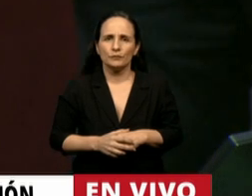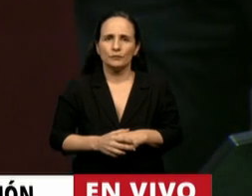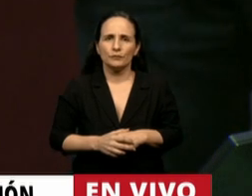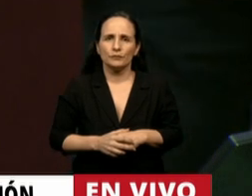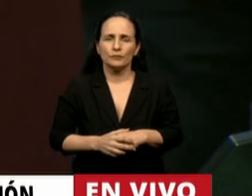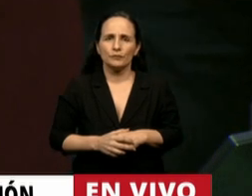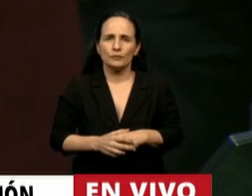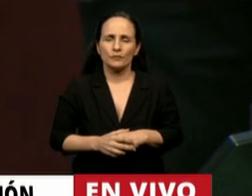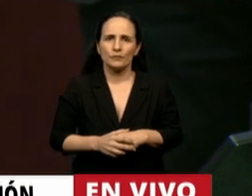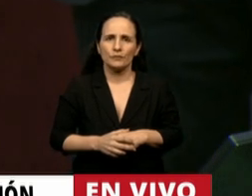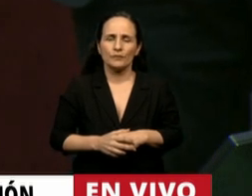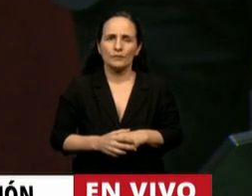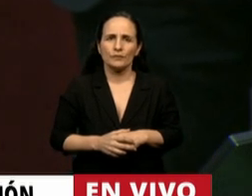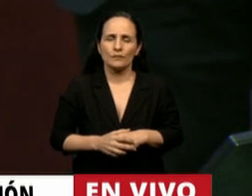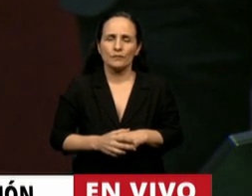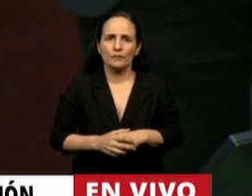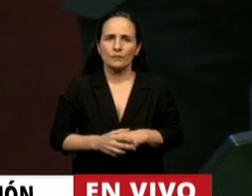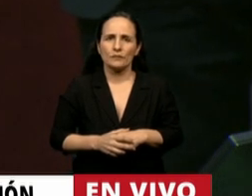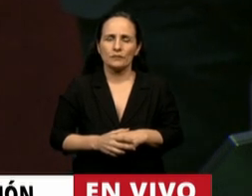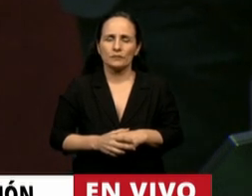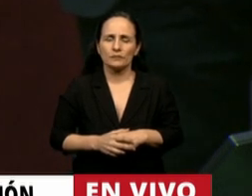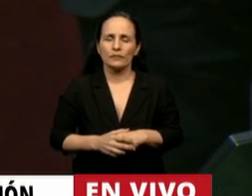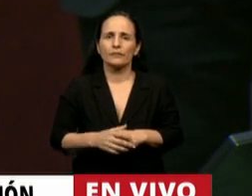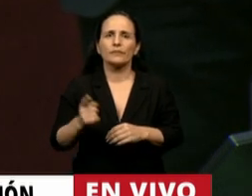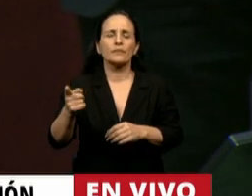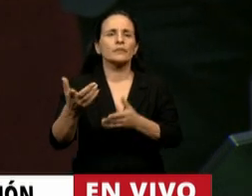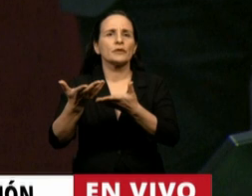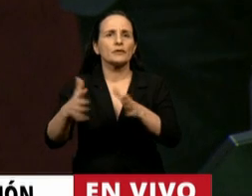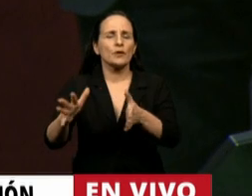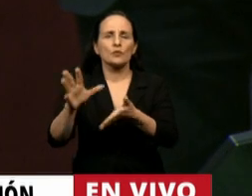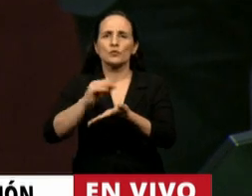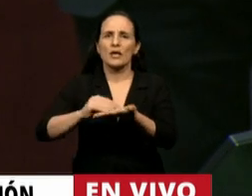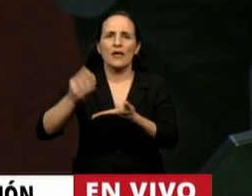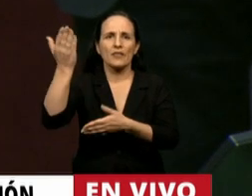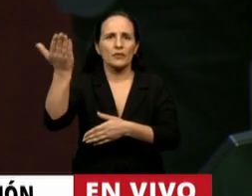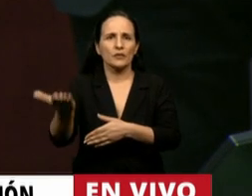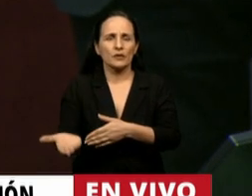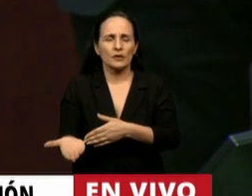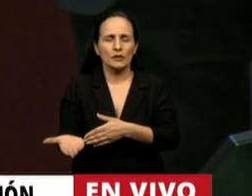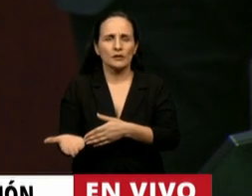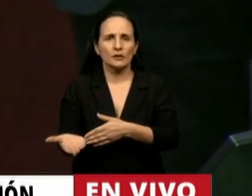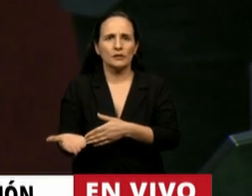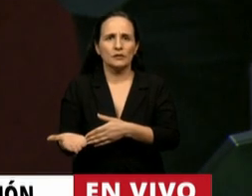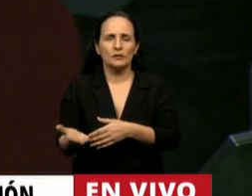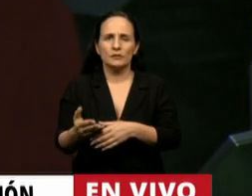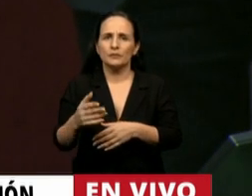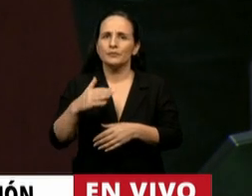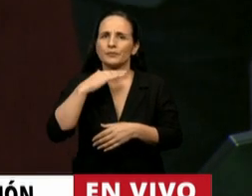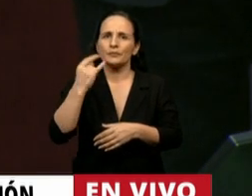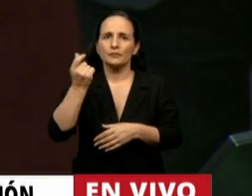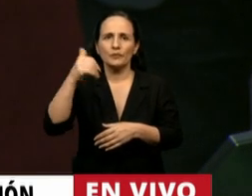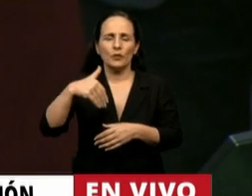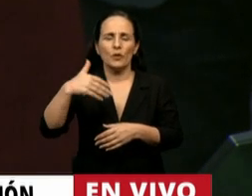nominal en consideración la renuncia del diputado Juan